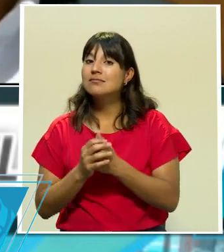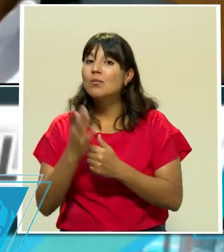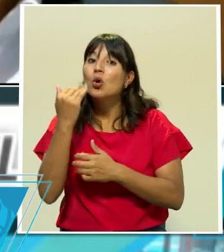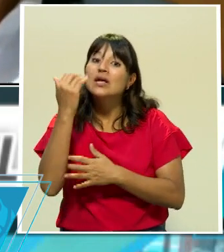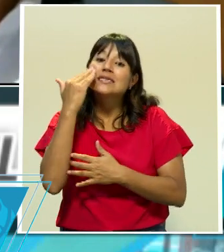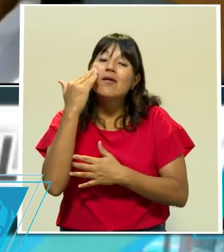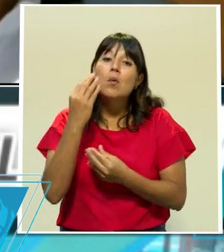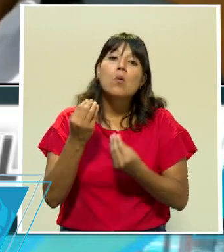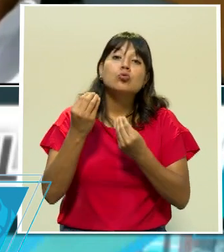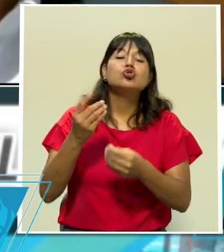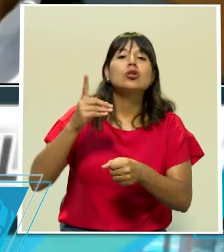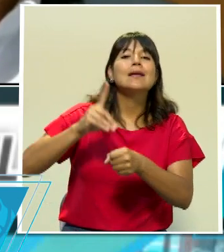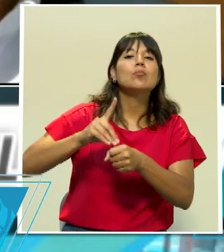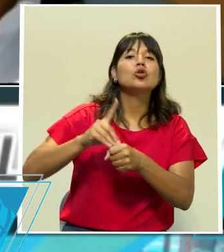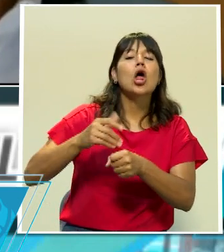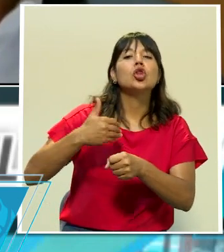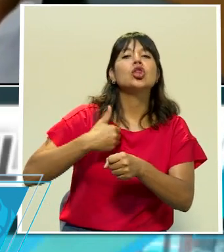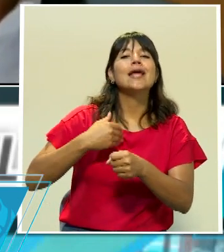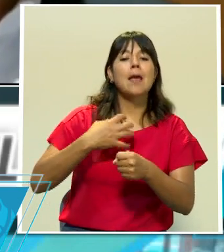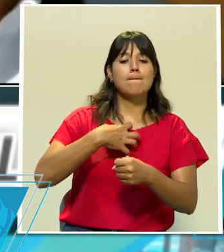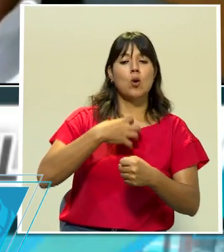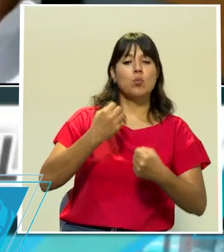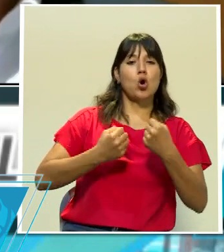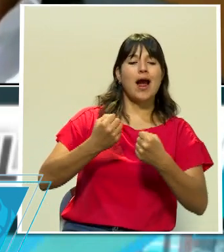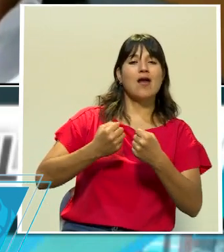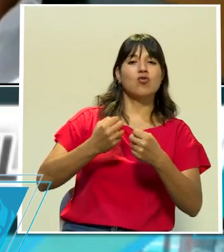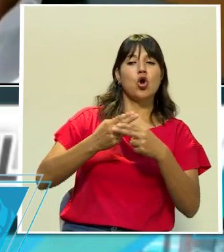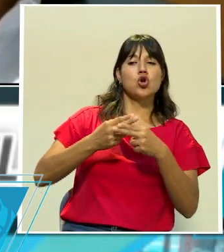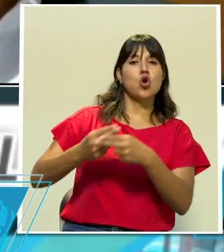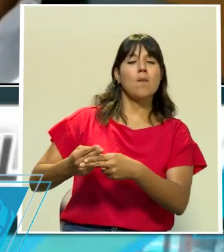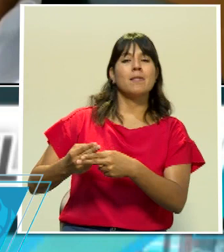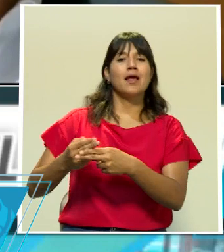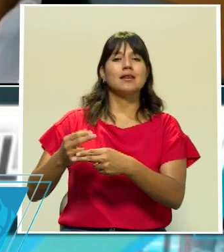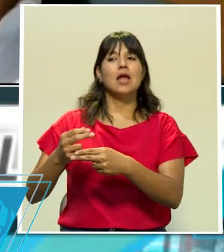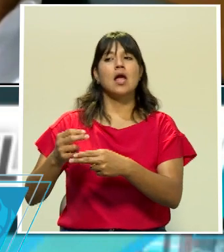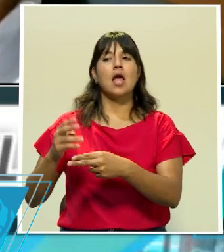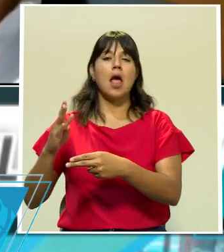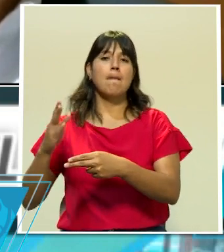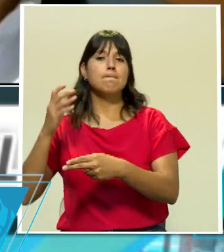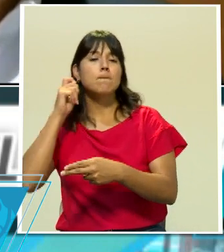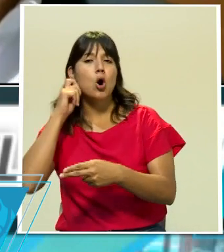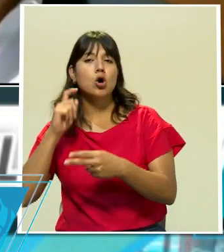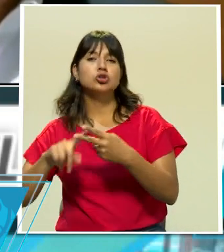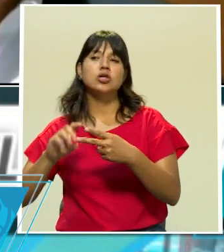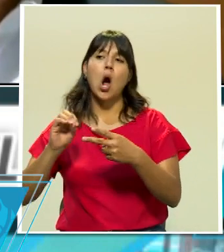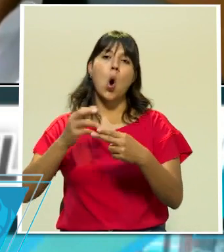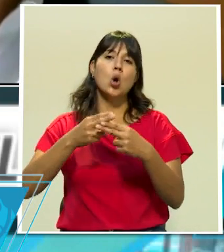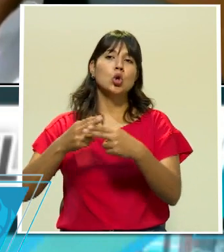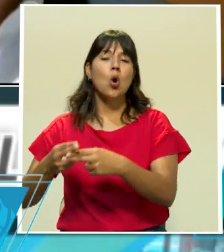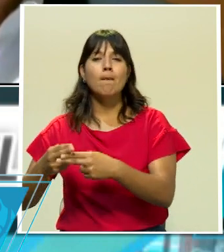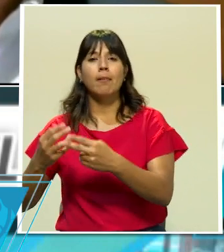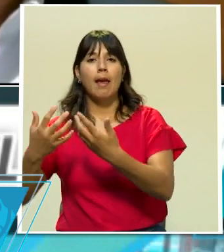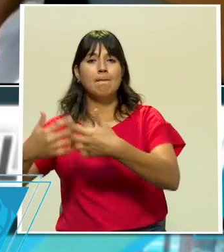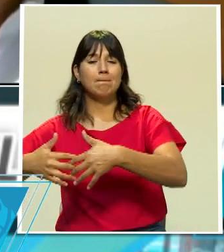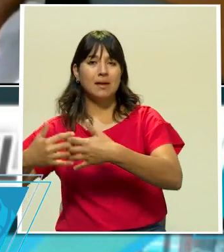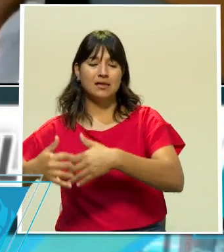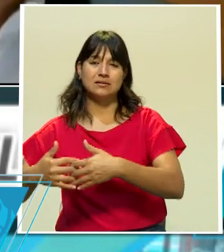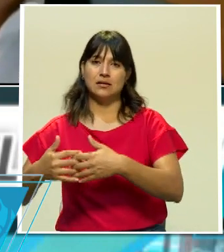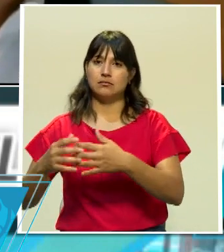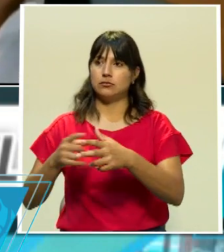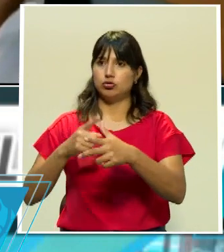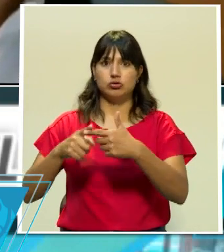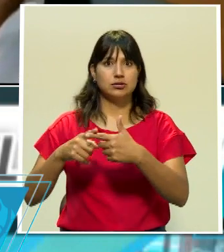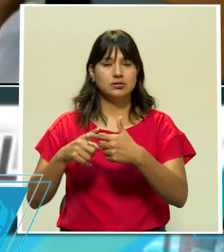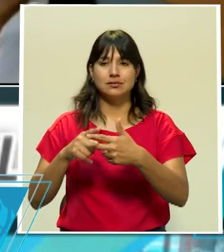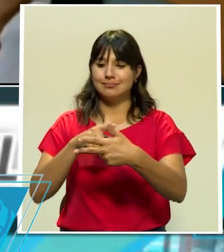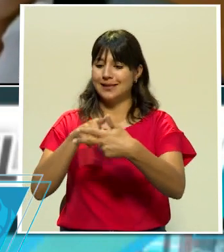esposo. Entonces, eso fue rechazado. También presentamos mociones para que se acotara